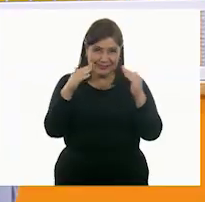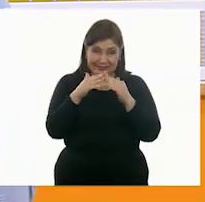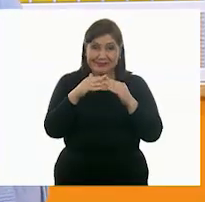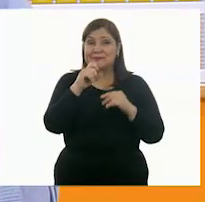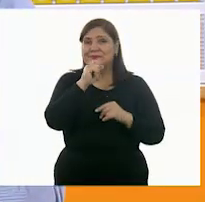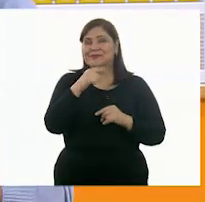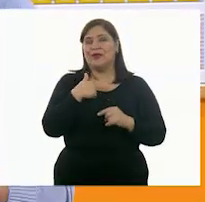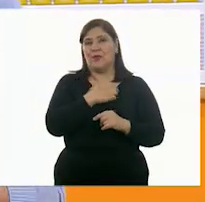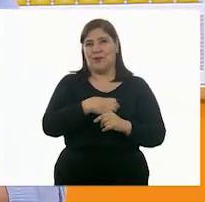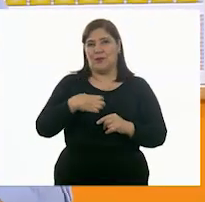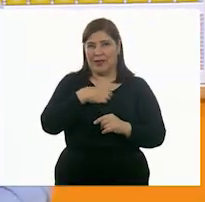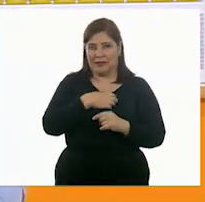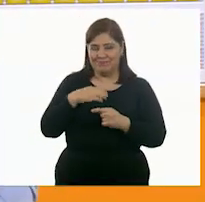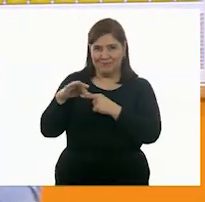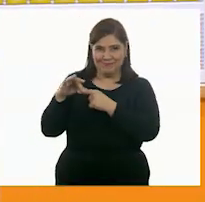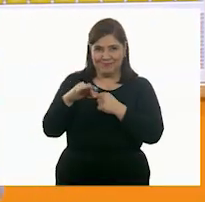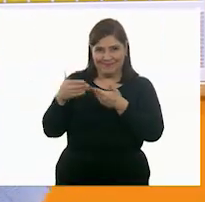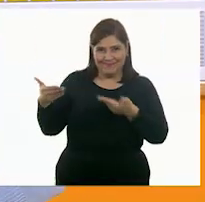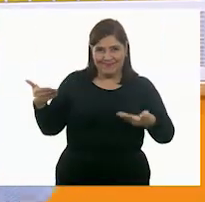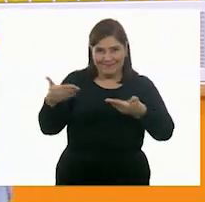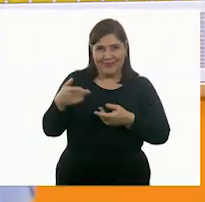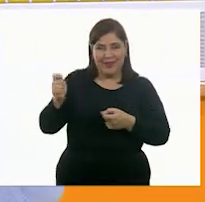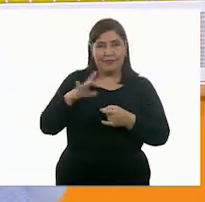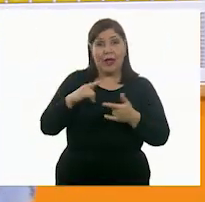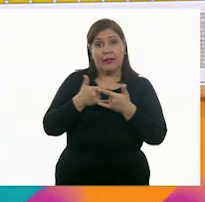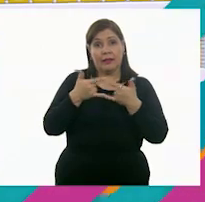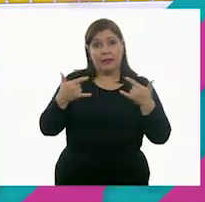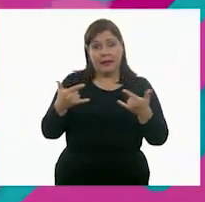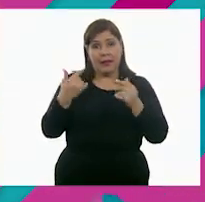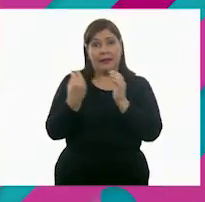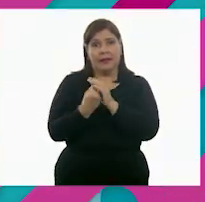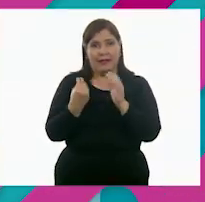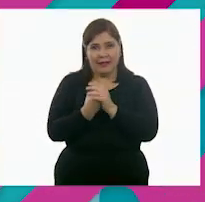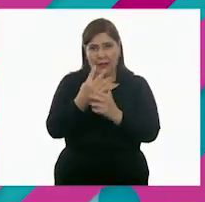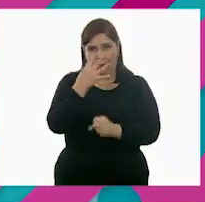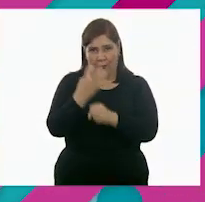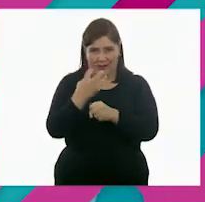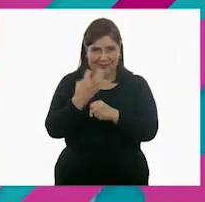contento de tener el gusto de estar con ustedes en esta clase de historia de cuarto grado.